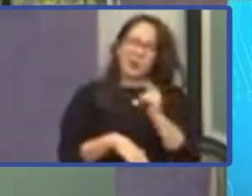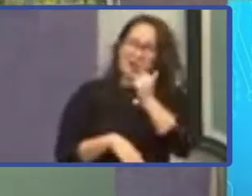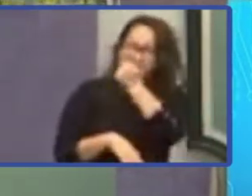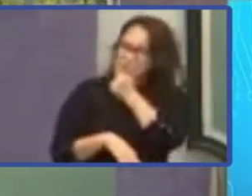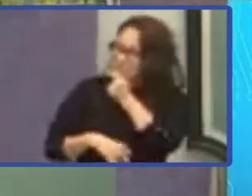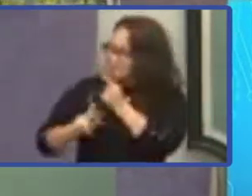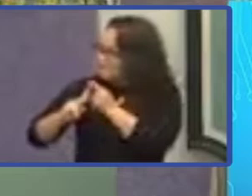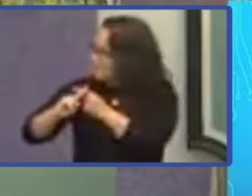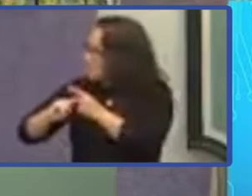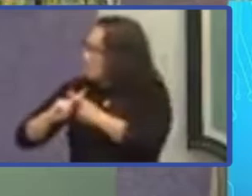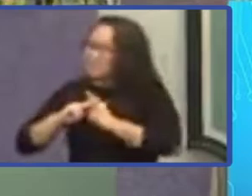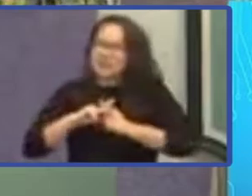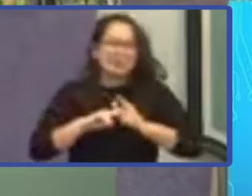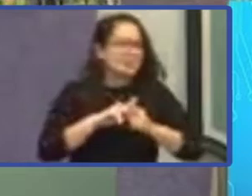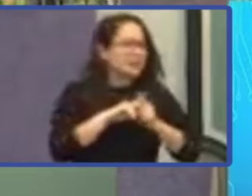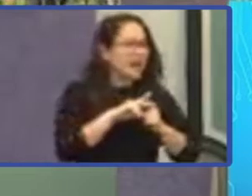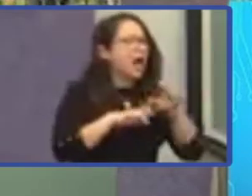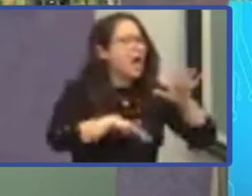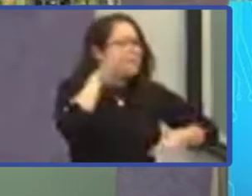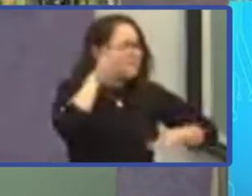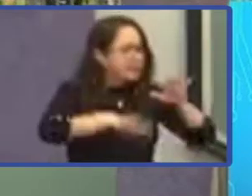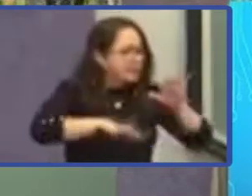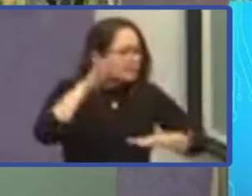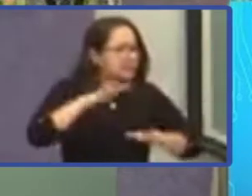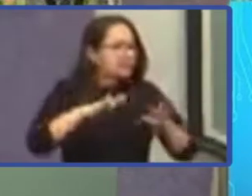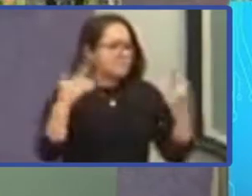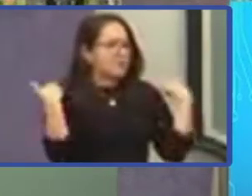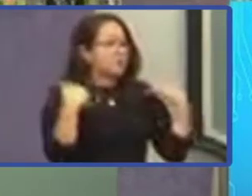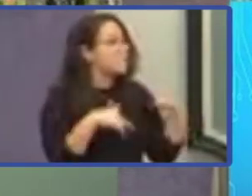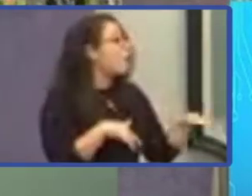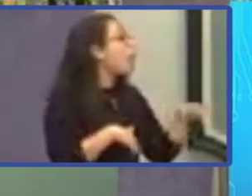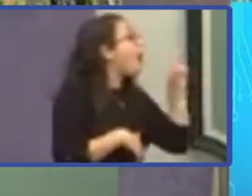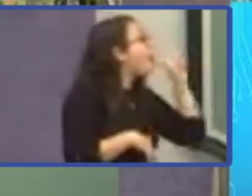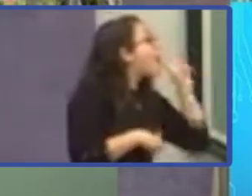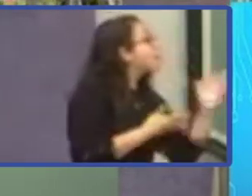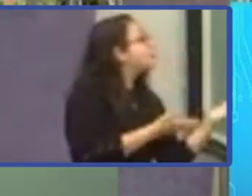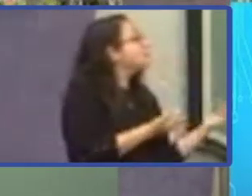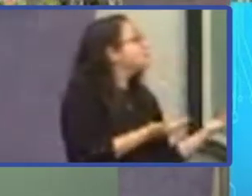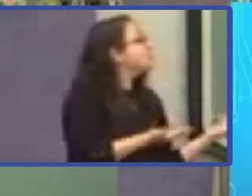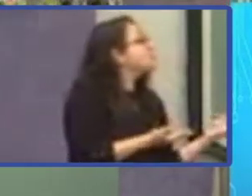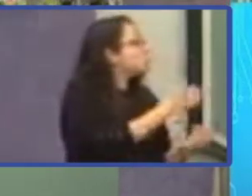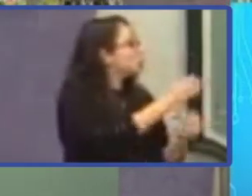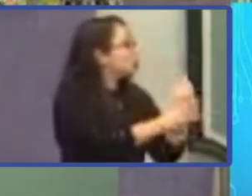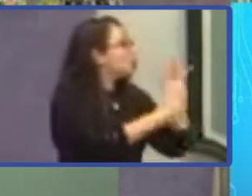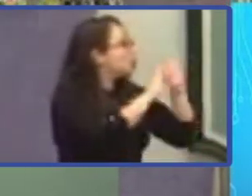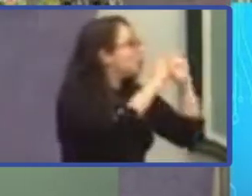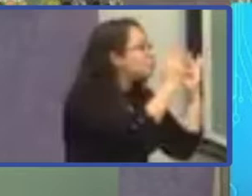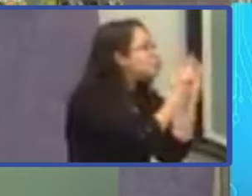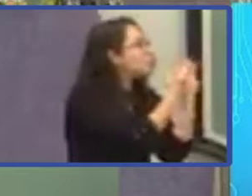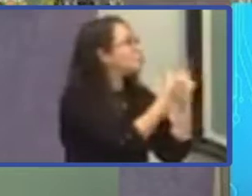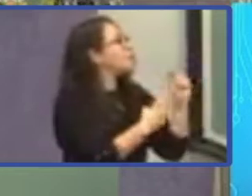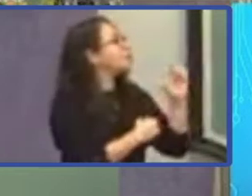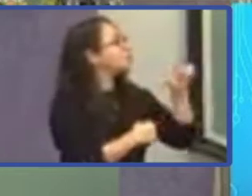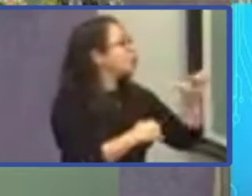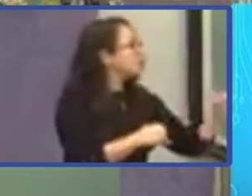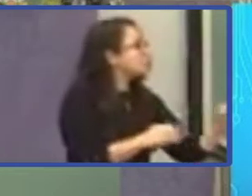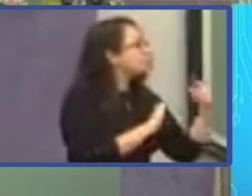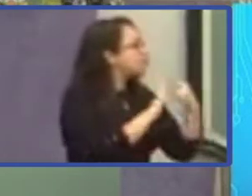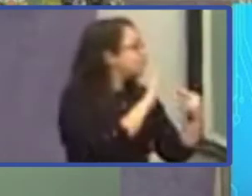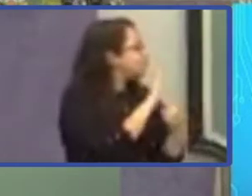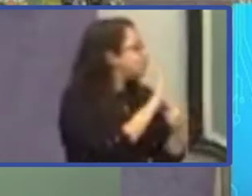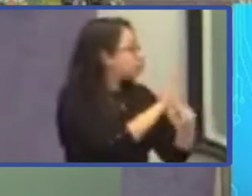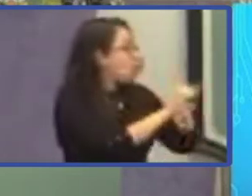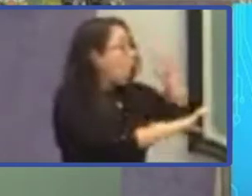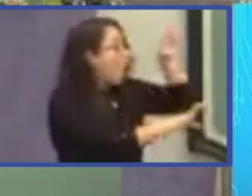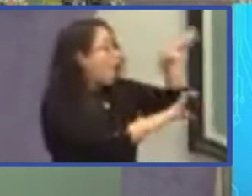hay veces que los maestros le ponen a uno el reto de crear nuevas figuras con ciertas reglas que también llenen